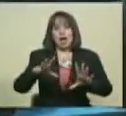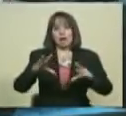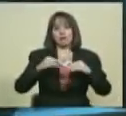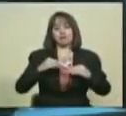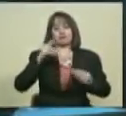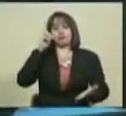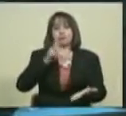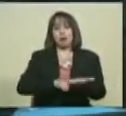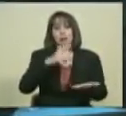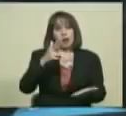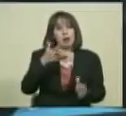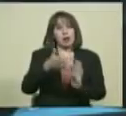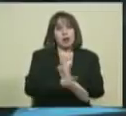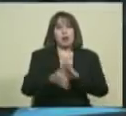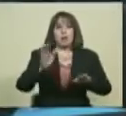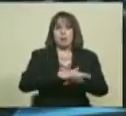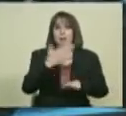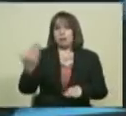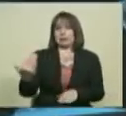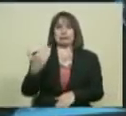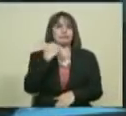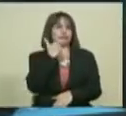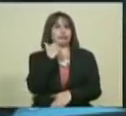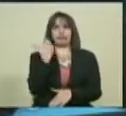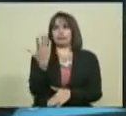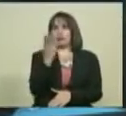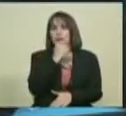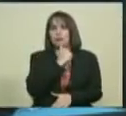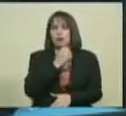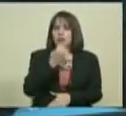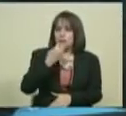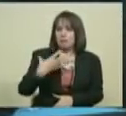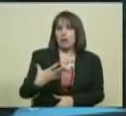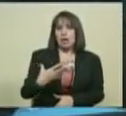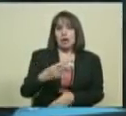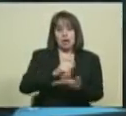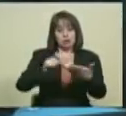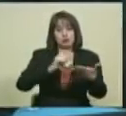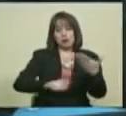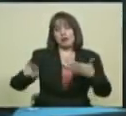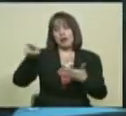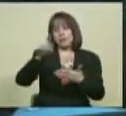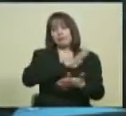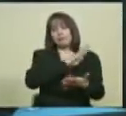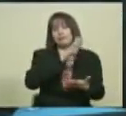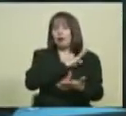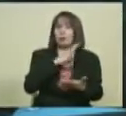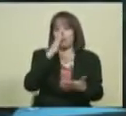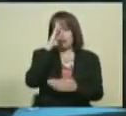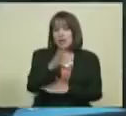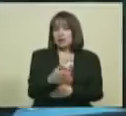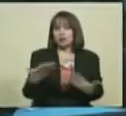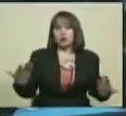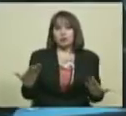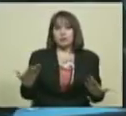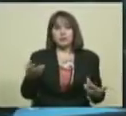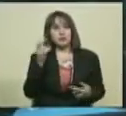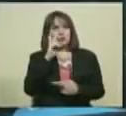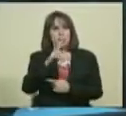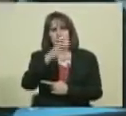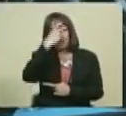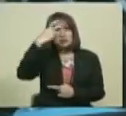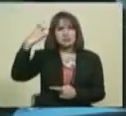sido absolutamente inválida también en su letra directamente. Yo veía al compañero